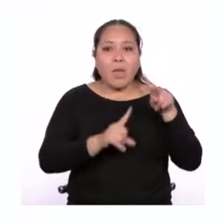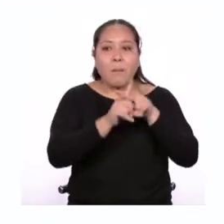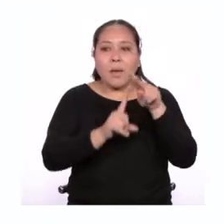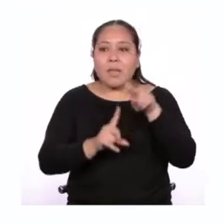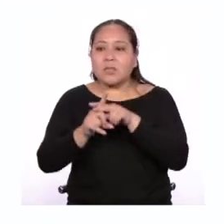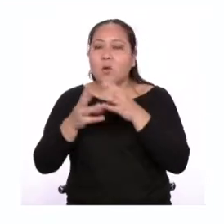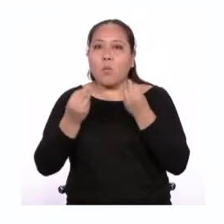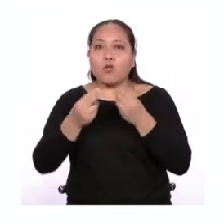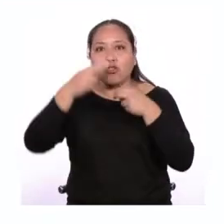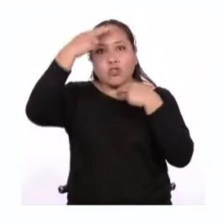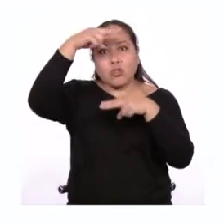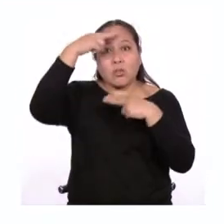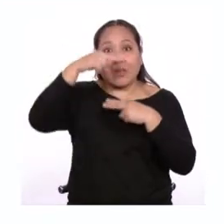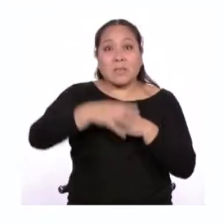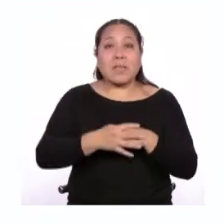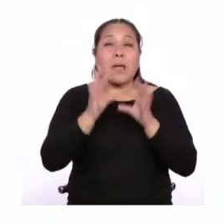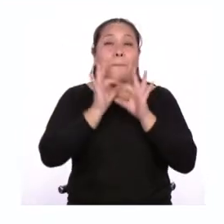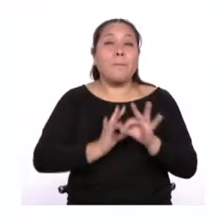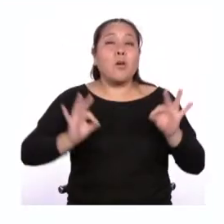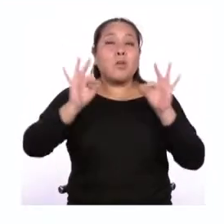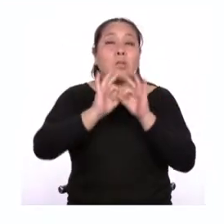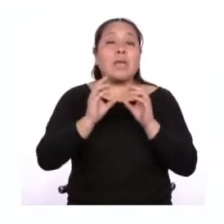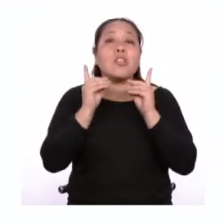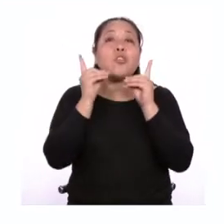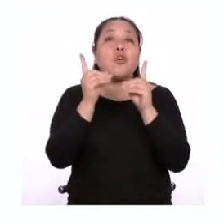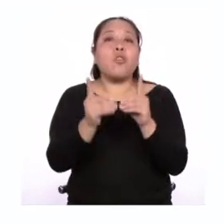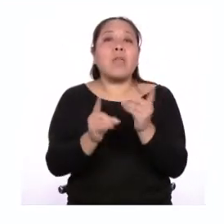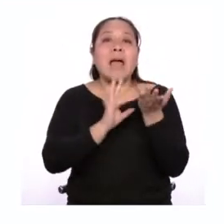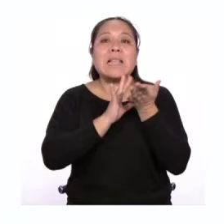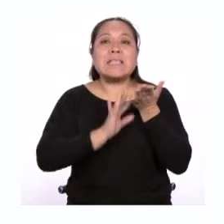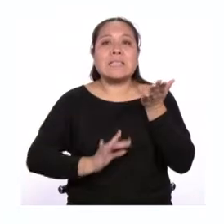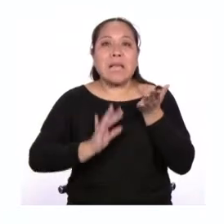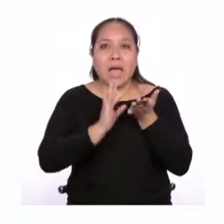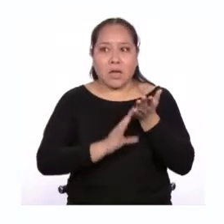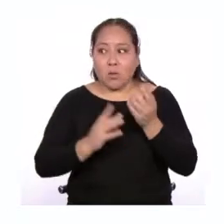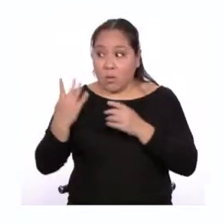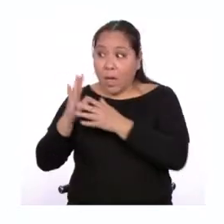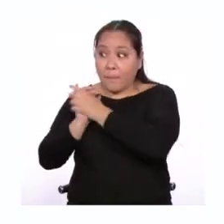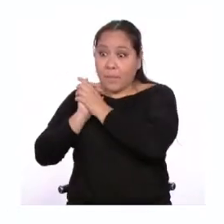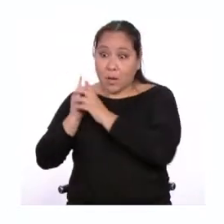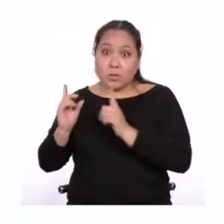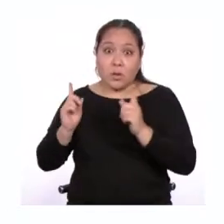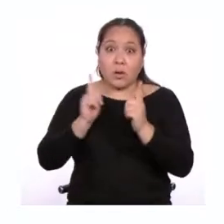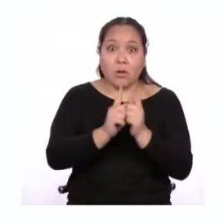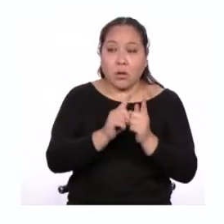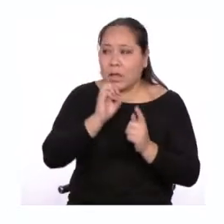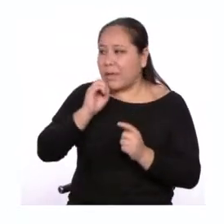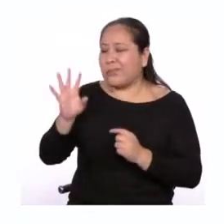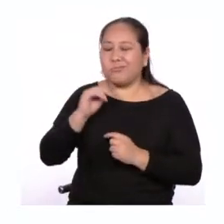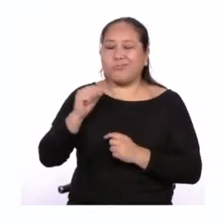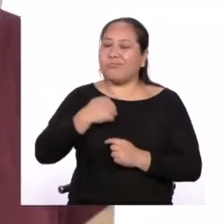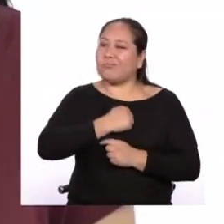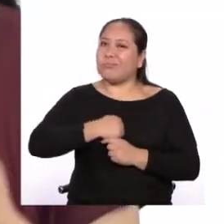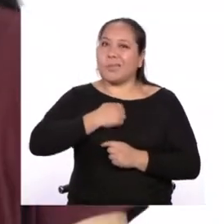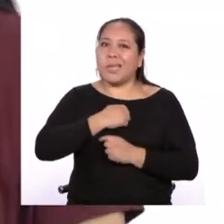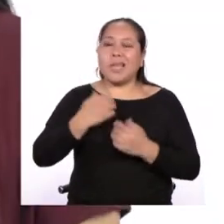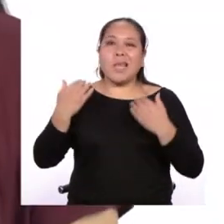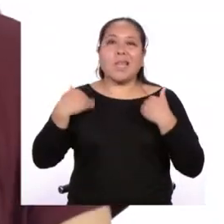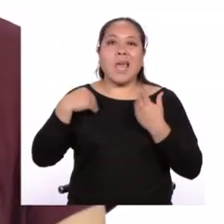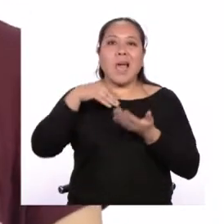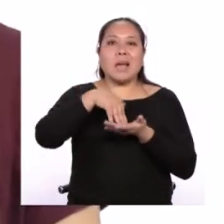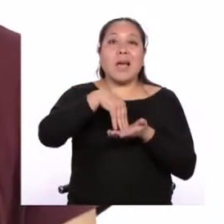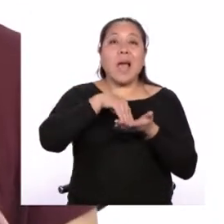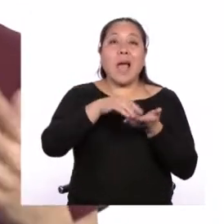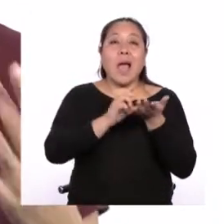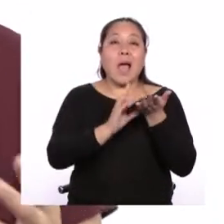la importancia de donar sangre. Por eso, un amigo se acercó a donar, pero le dijeron que no podía hacerlo porque tenía anemia. Esto